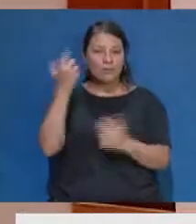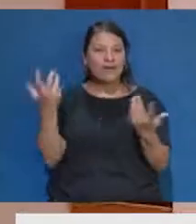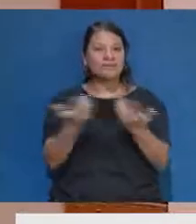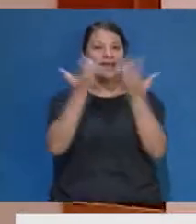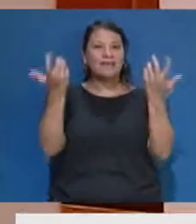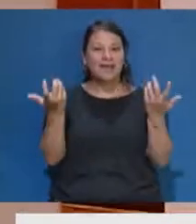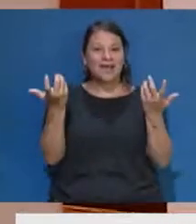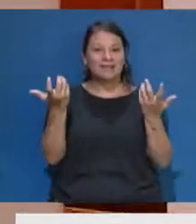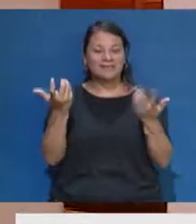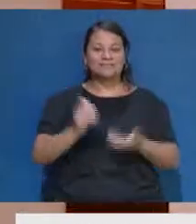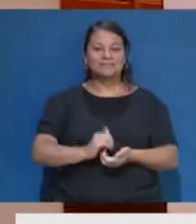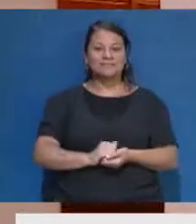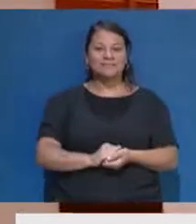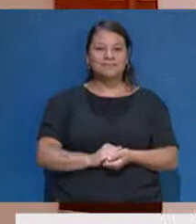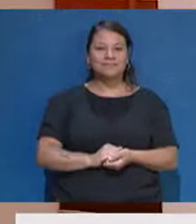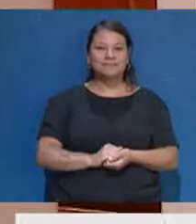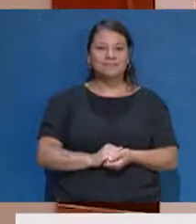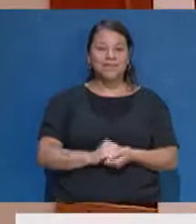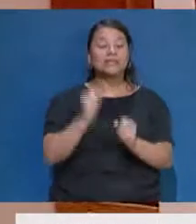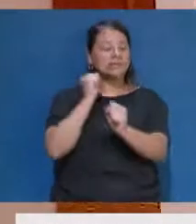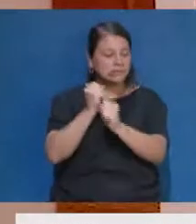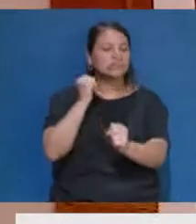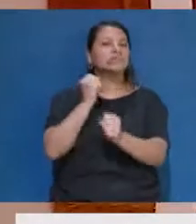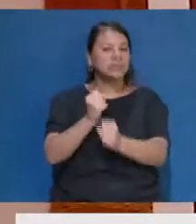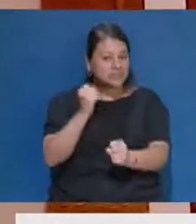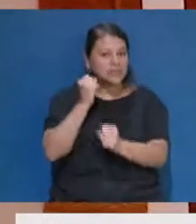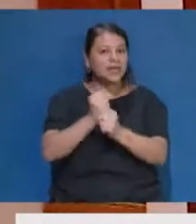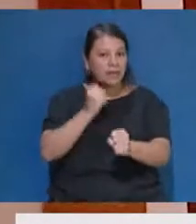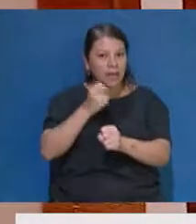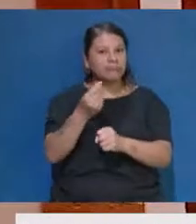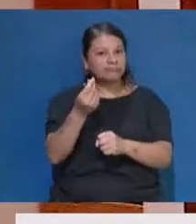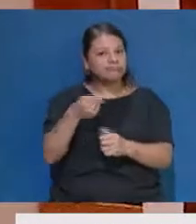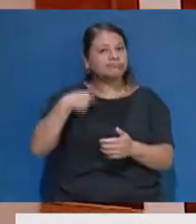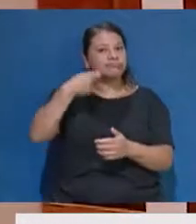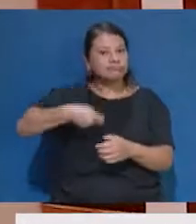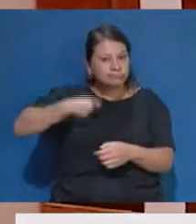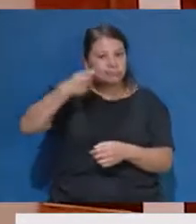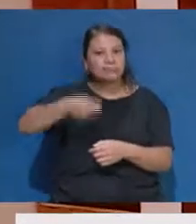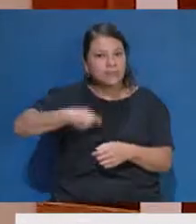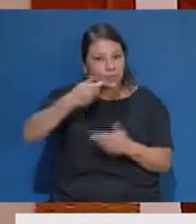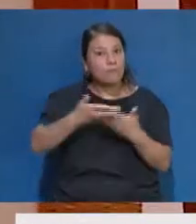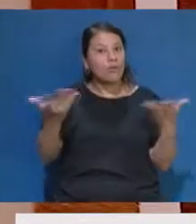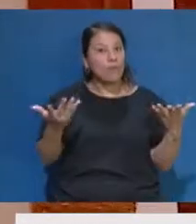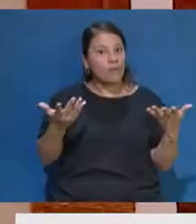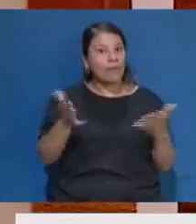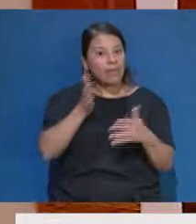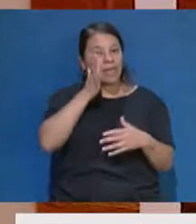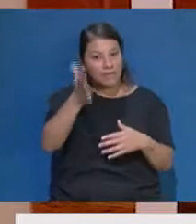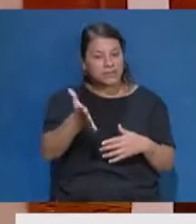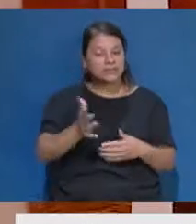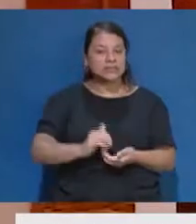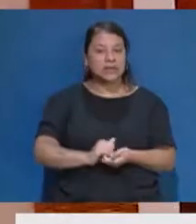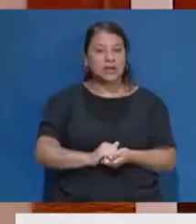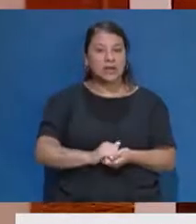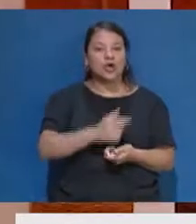celebrar, justamente porque es un trabajo importante, se han invertido en inversión pública con fondos